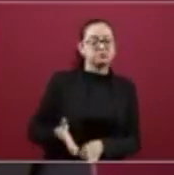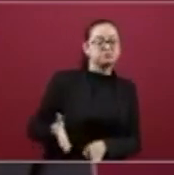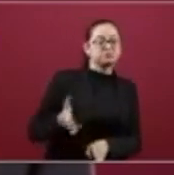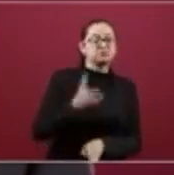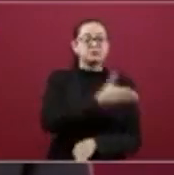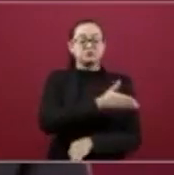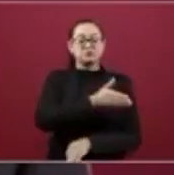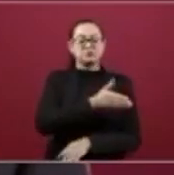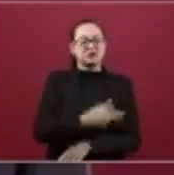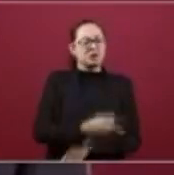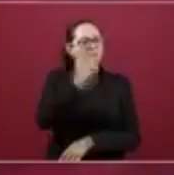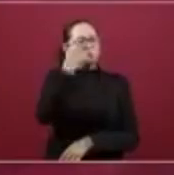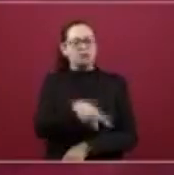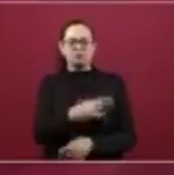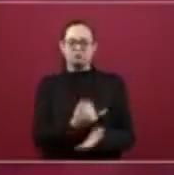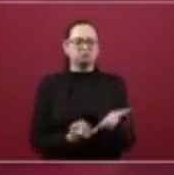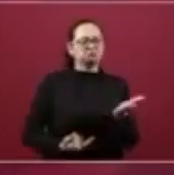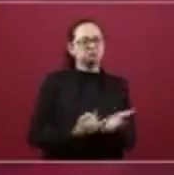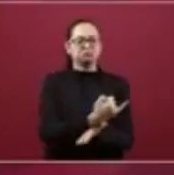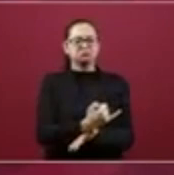eficiente